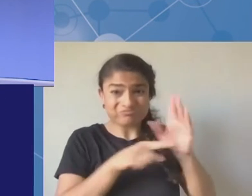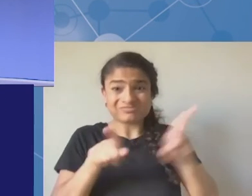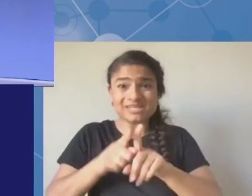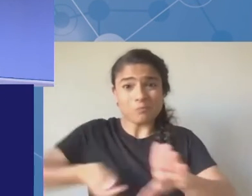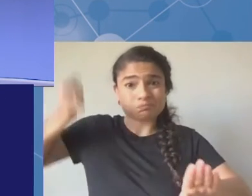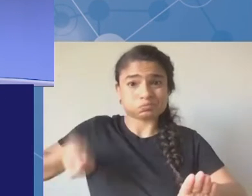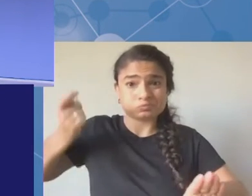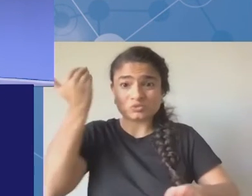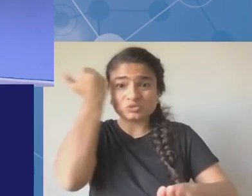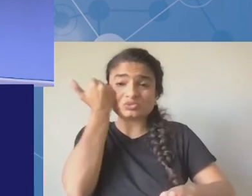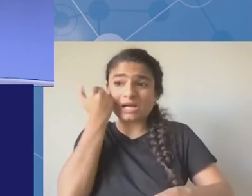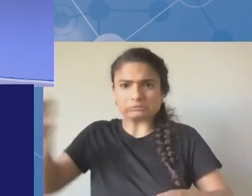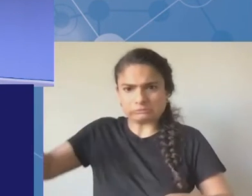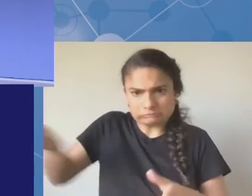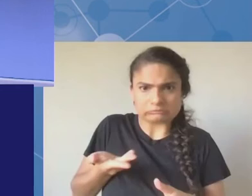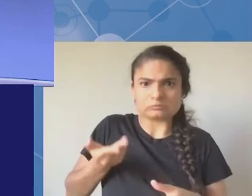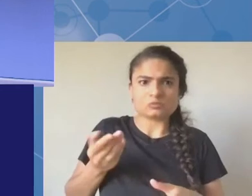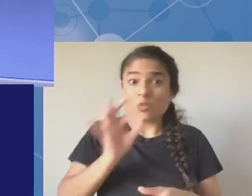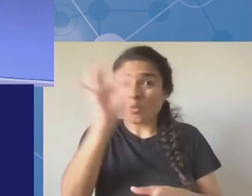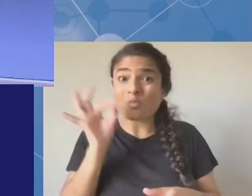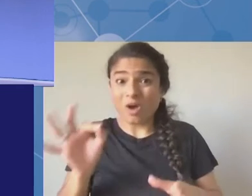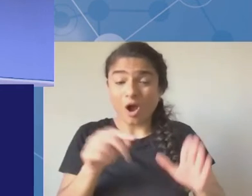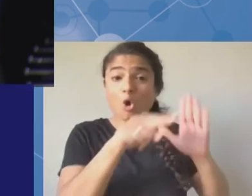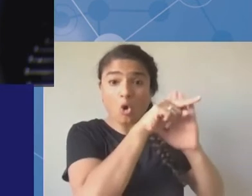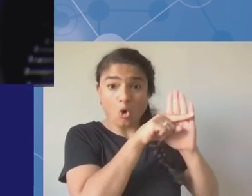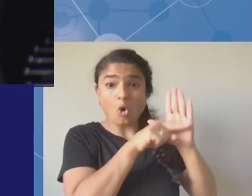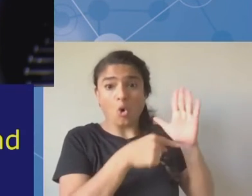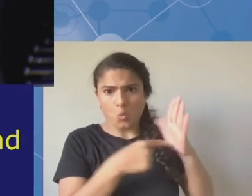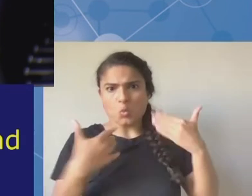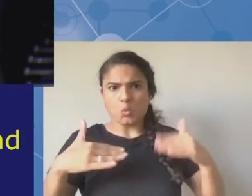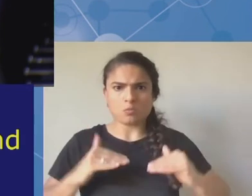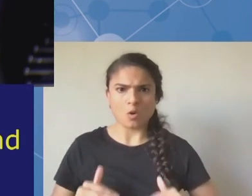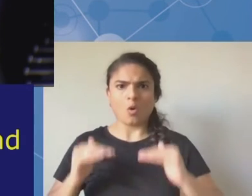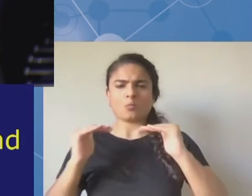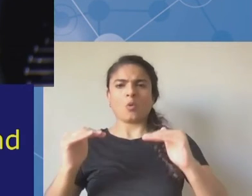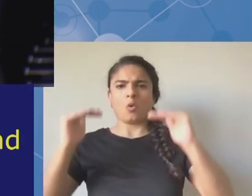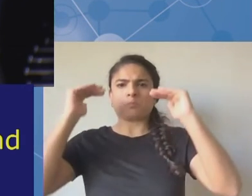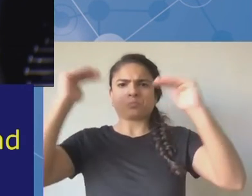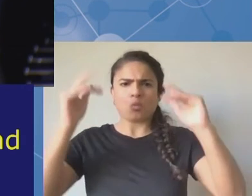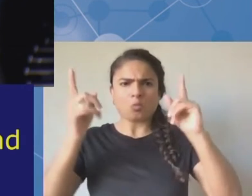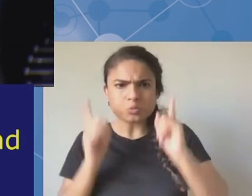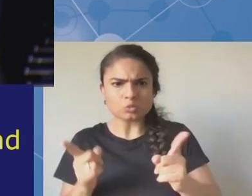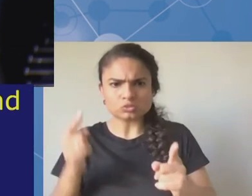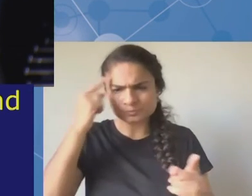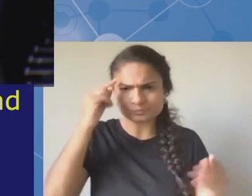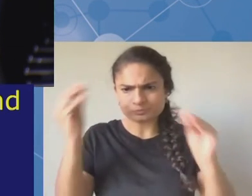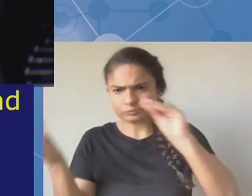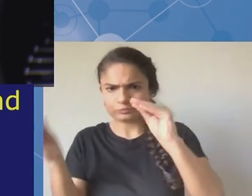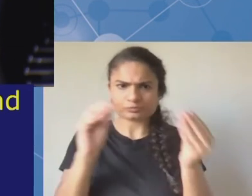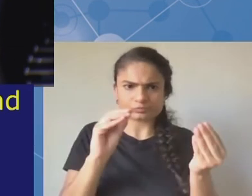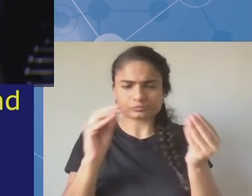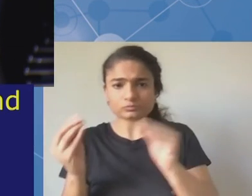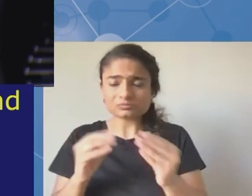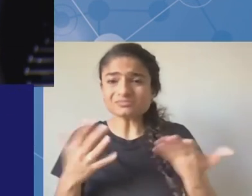porque hablamos mucho de regulaciones, reglas, normativas, pero pienso que para que esto sea